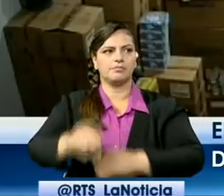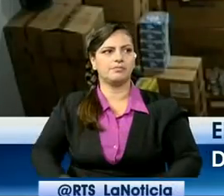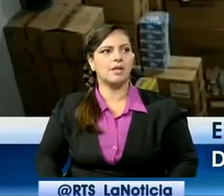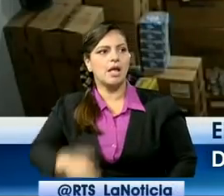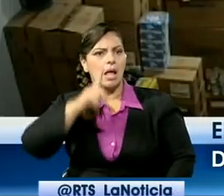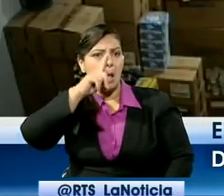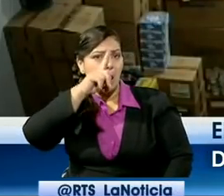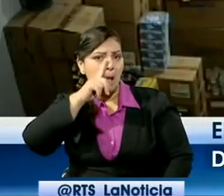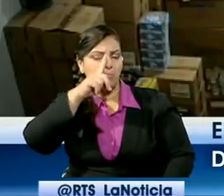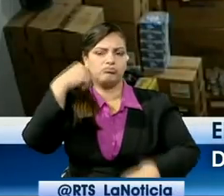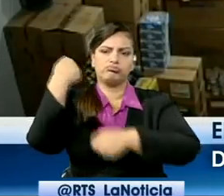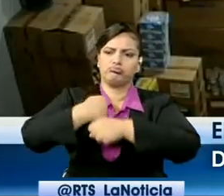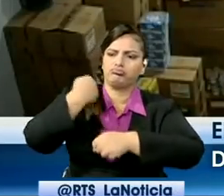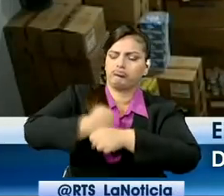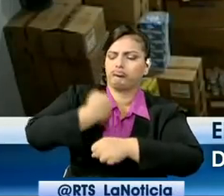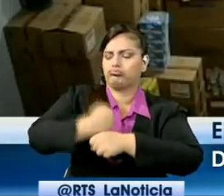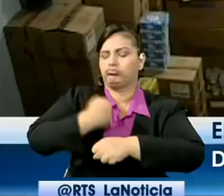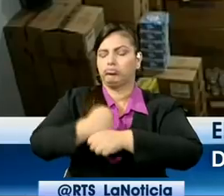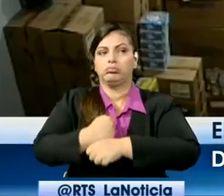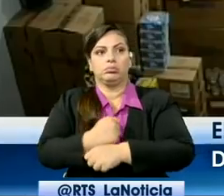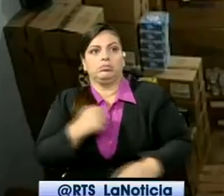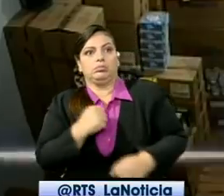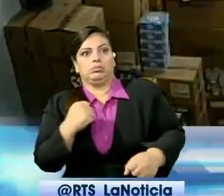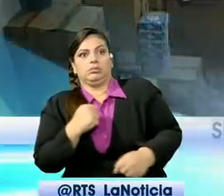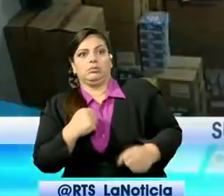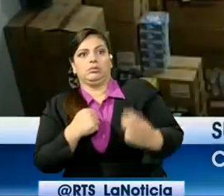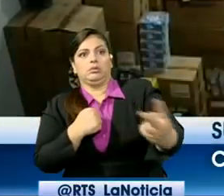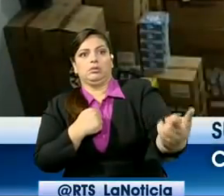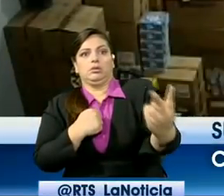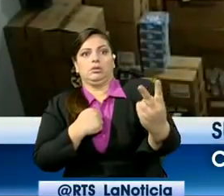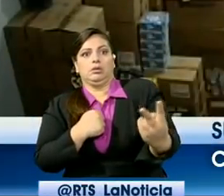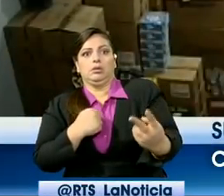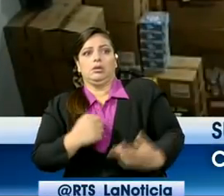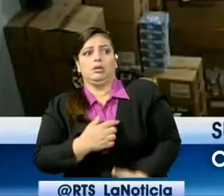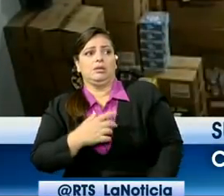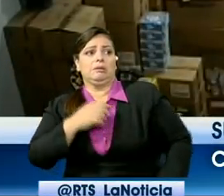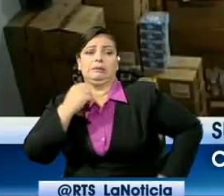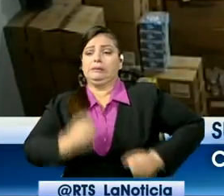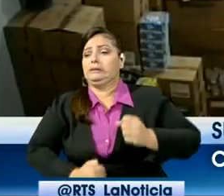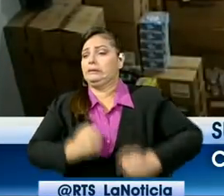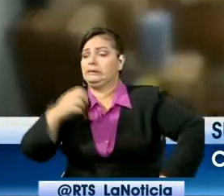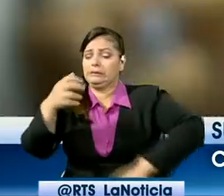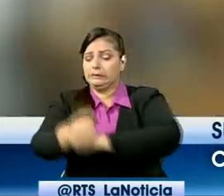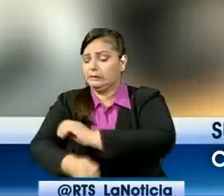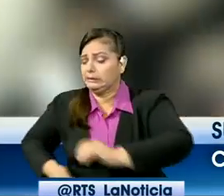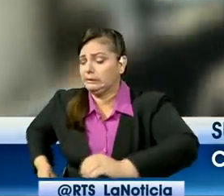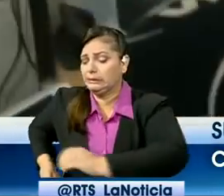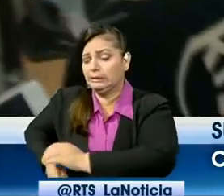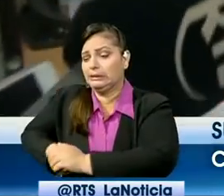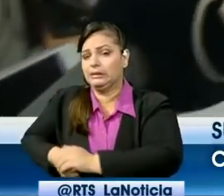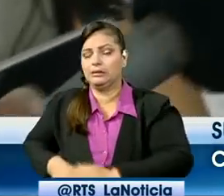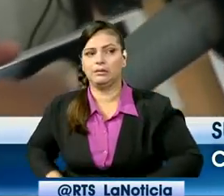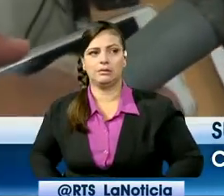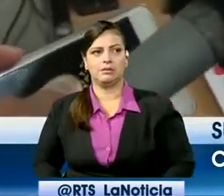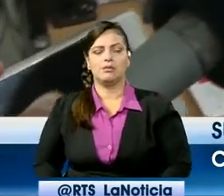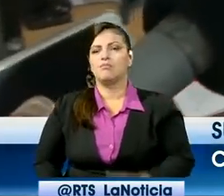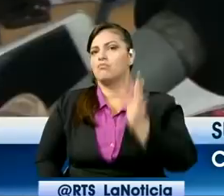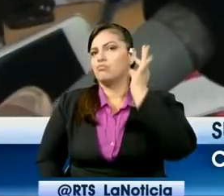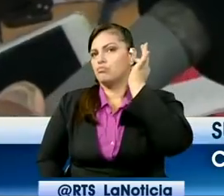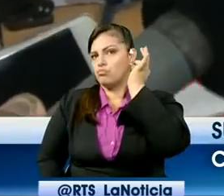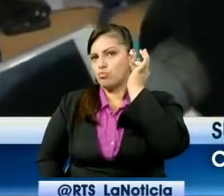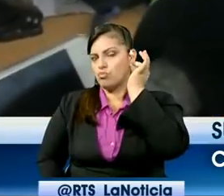hora. Una de las colaboradoras manifiesta que dan gracias a Dios porque no sufrieron daños físicos. Estábamos cerrando el día,